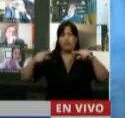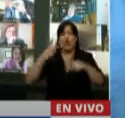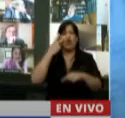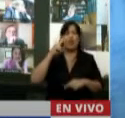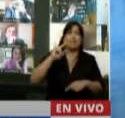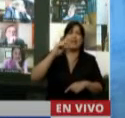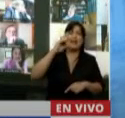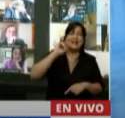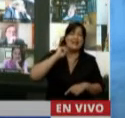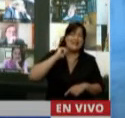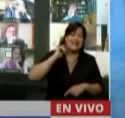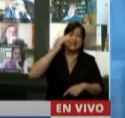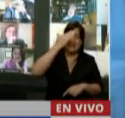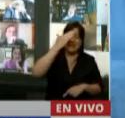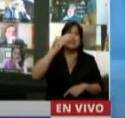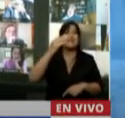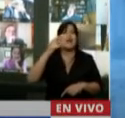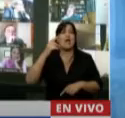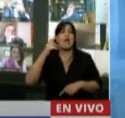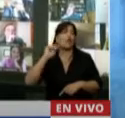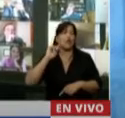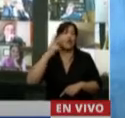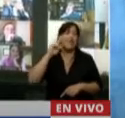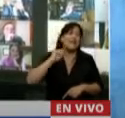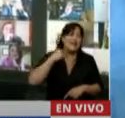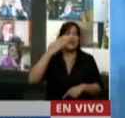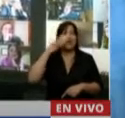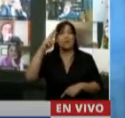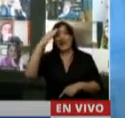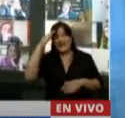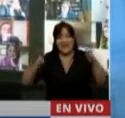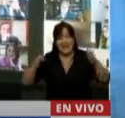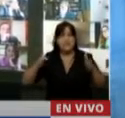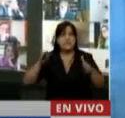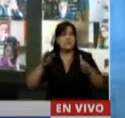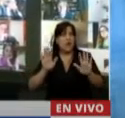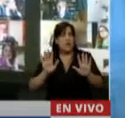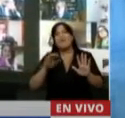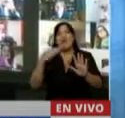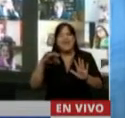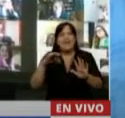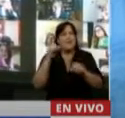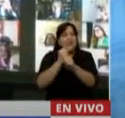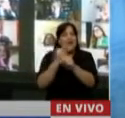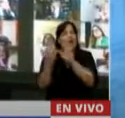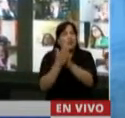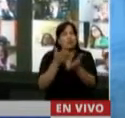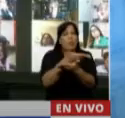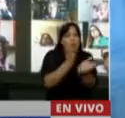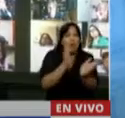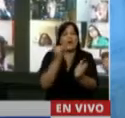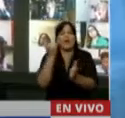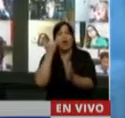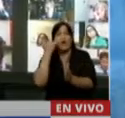sectores. Y en ese sentido es que claramente en el día de ayer, como bien lo decías vos, en una sesión maratónica que finalizó